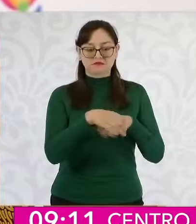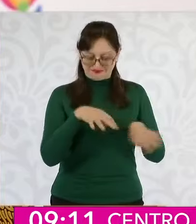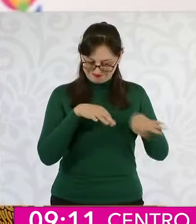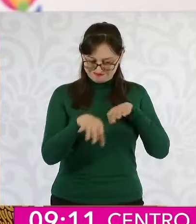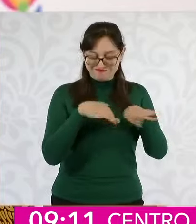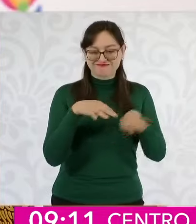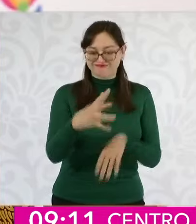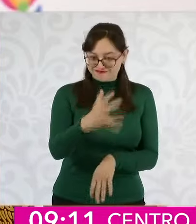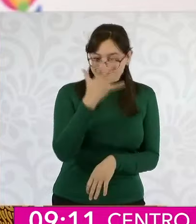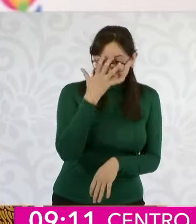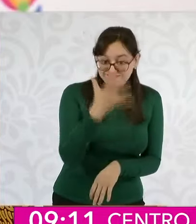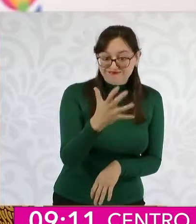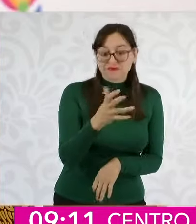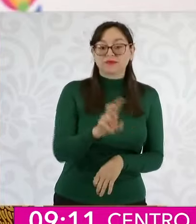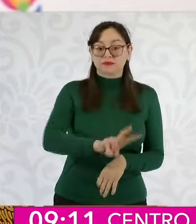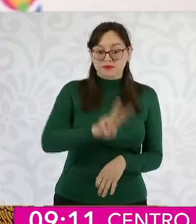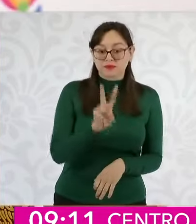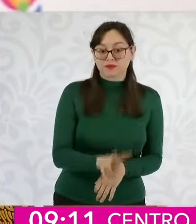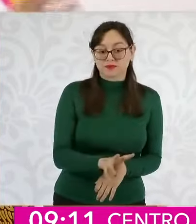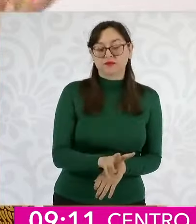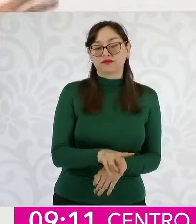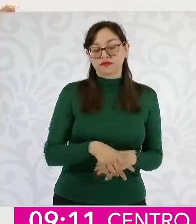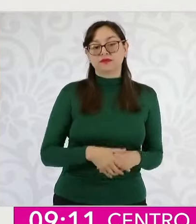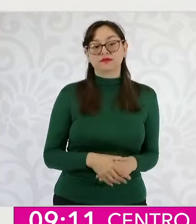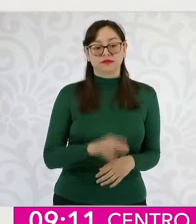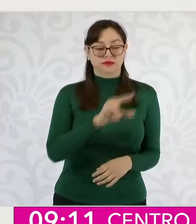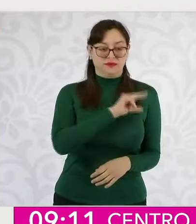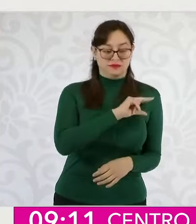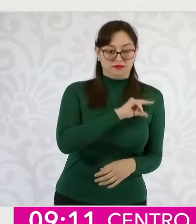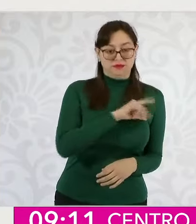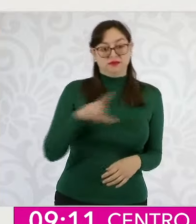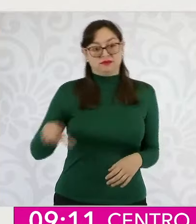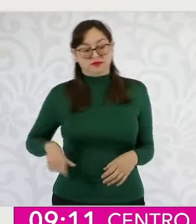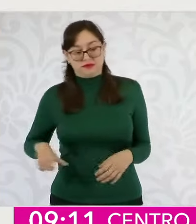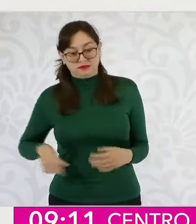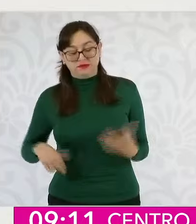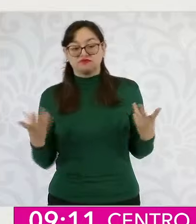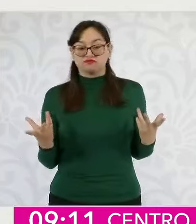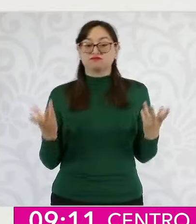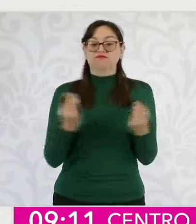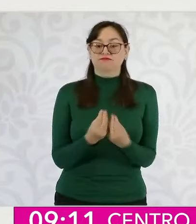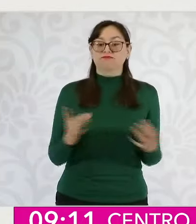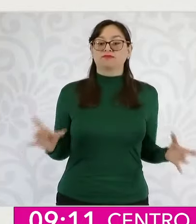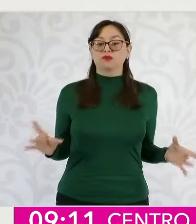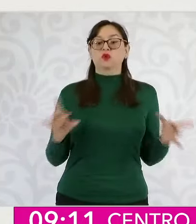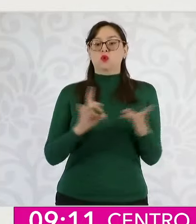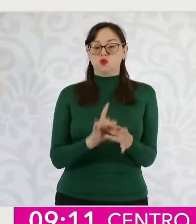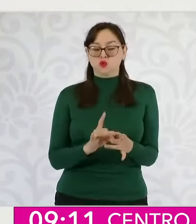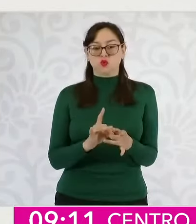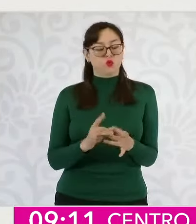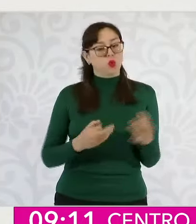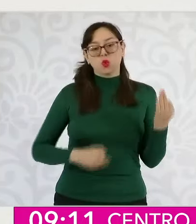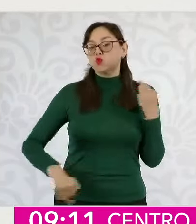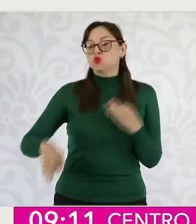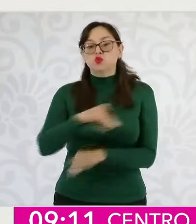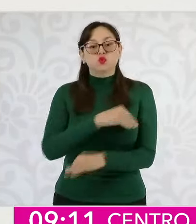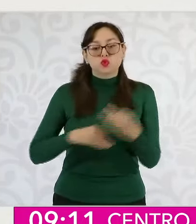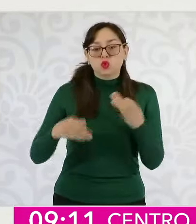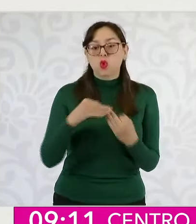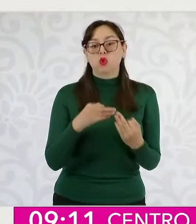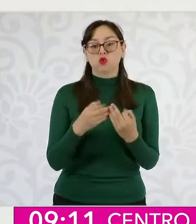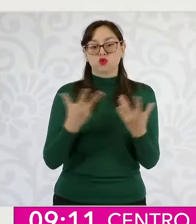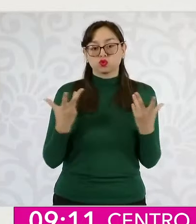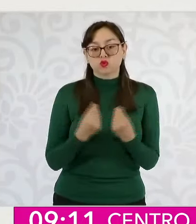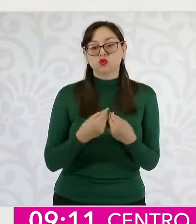activo en el vínculo del sector privado con el sector público, desarrollando todo aquello en lo que